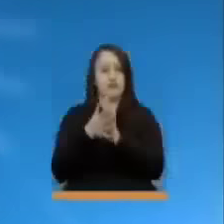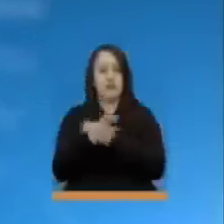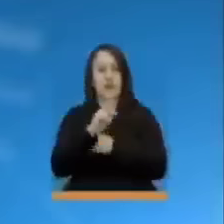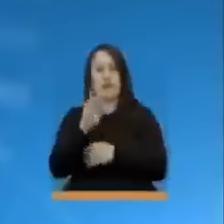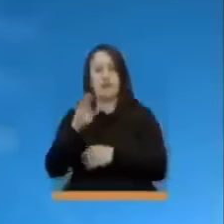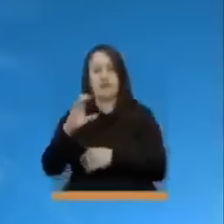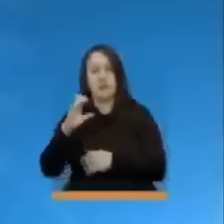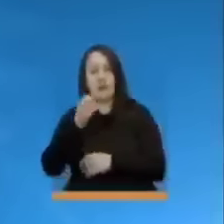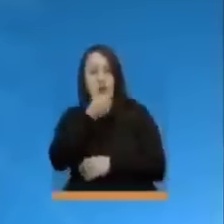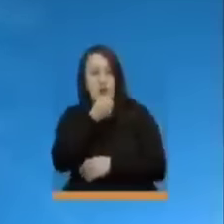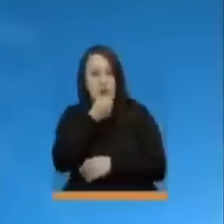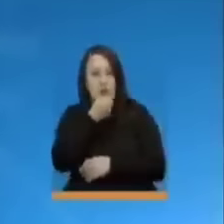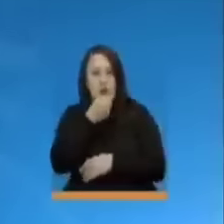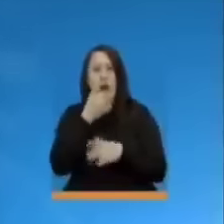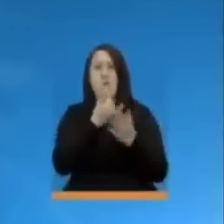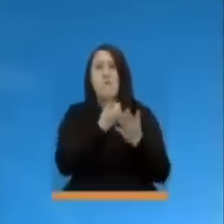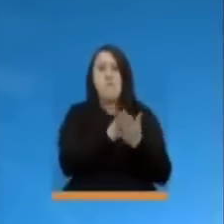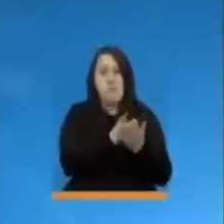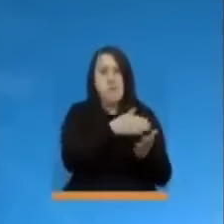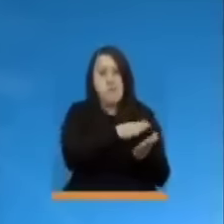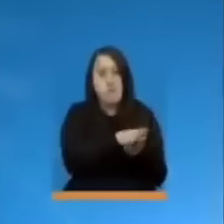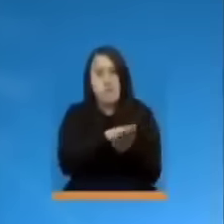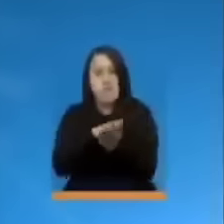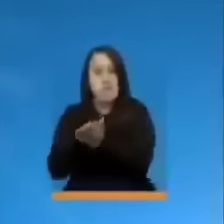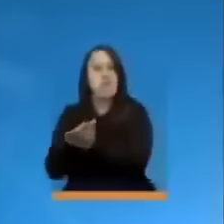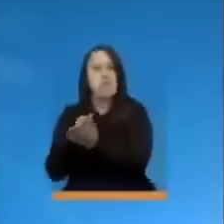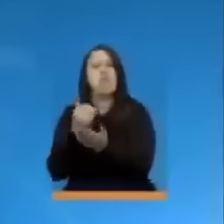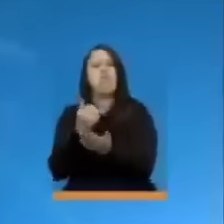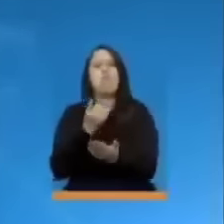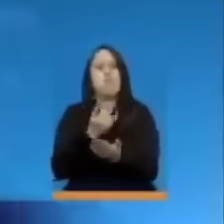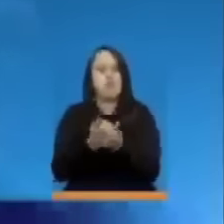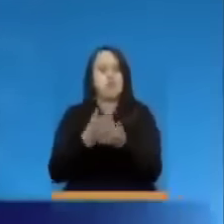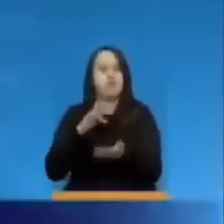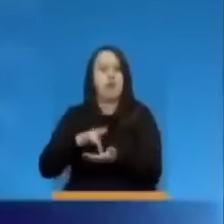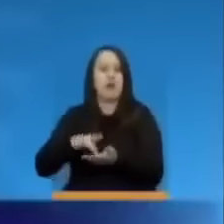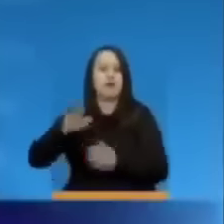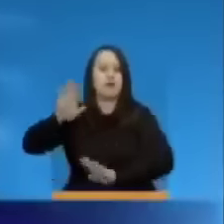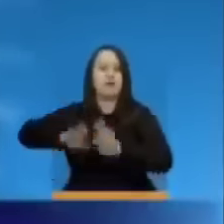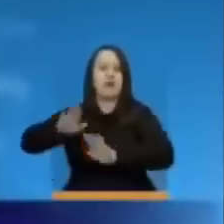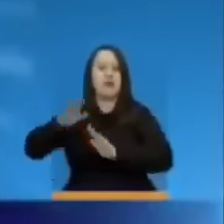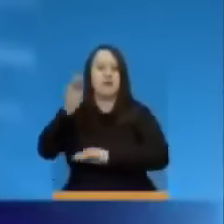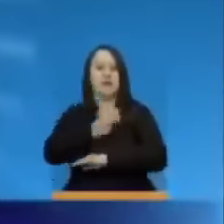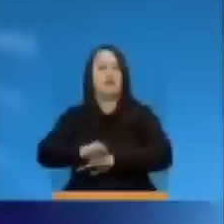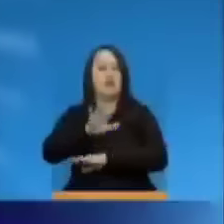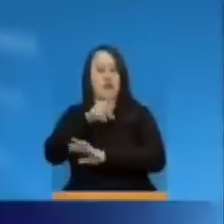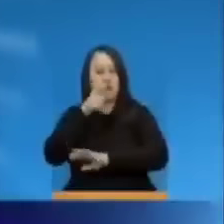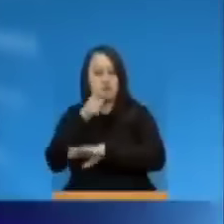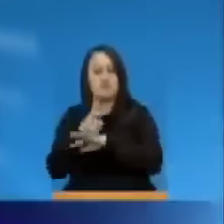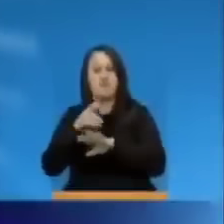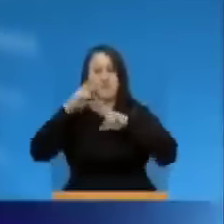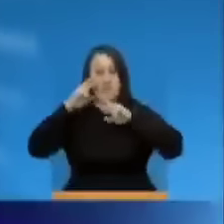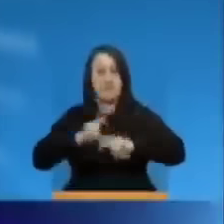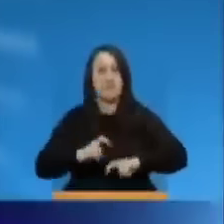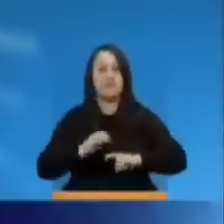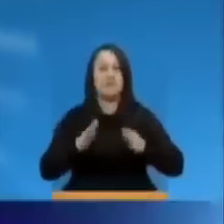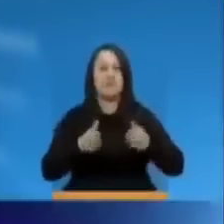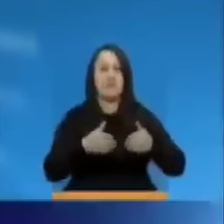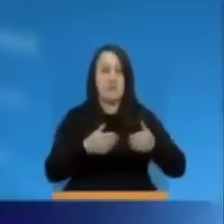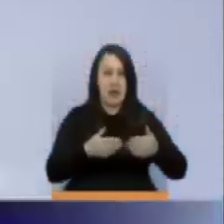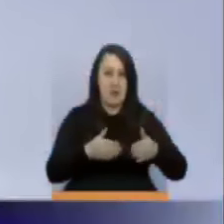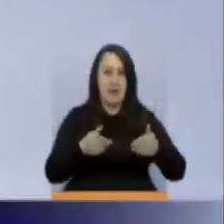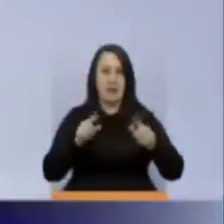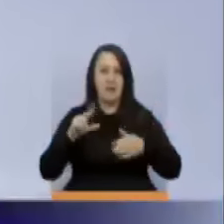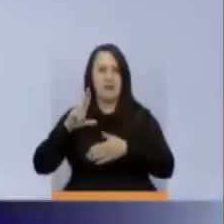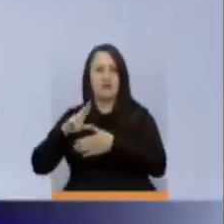RTBC Noticias da cuenta en varios cables de Wikileaks que habrían participado en la comercialización de software de espionaje en Panamá y varios países de la región